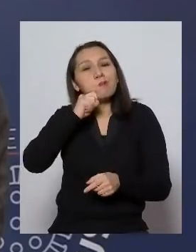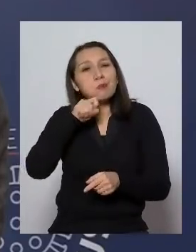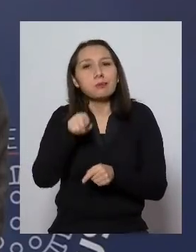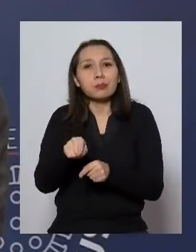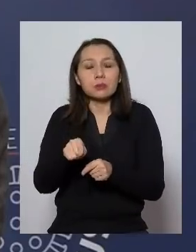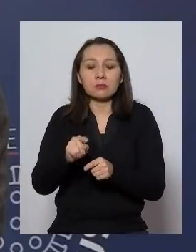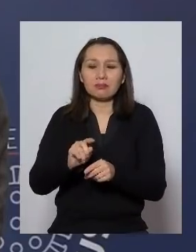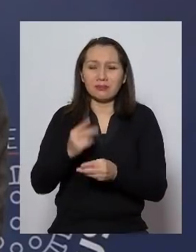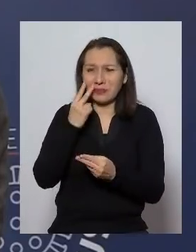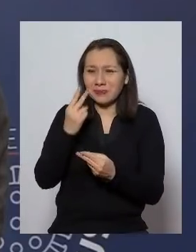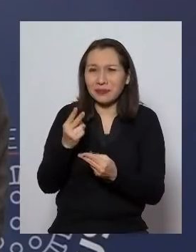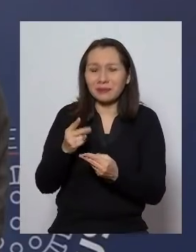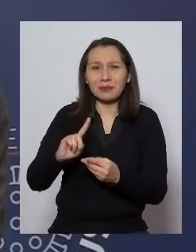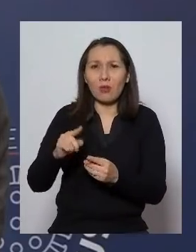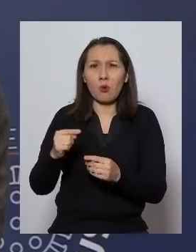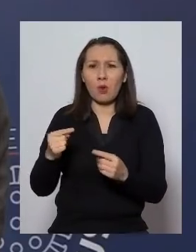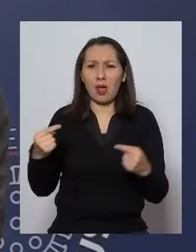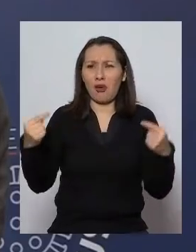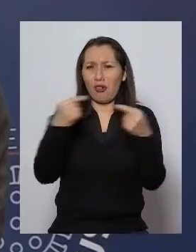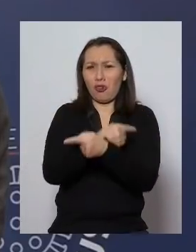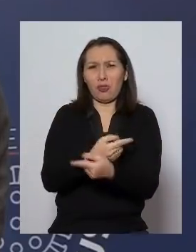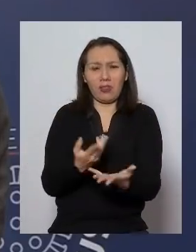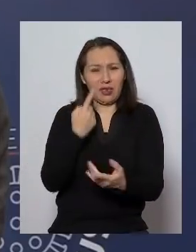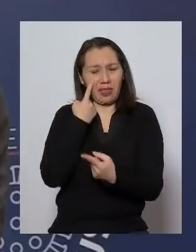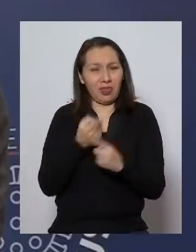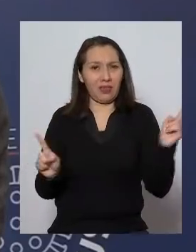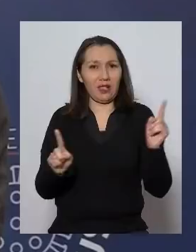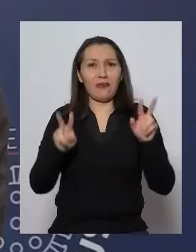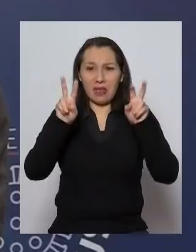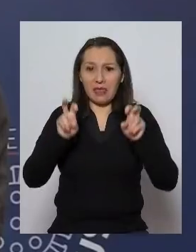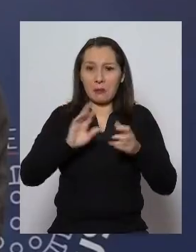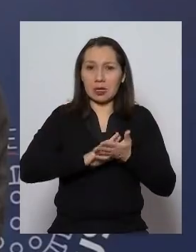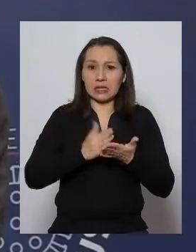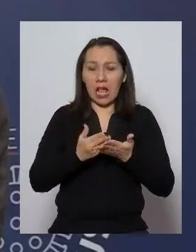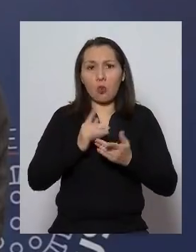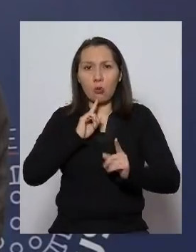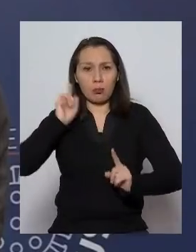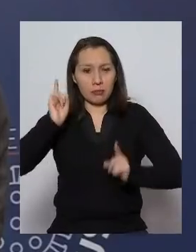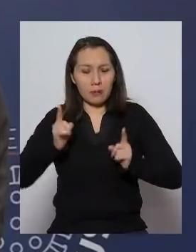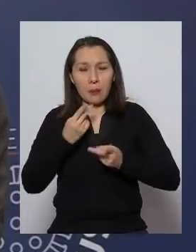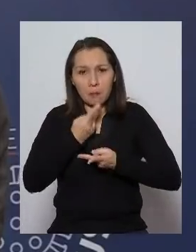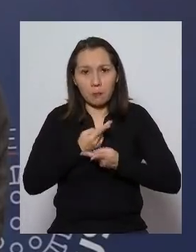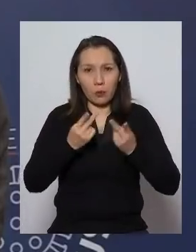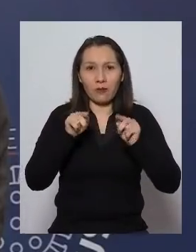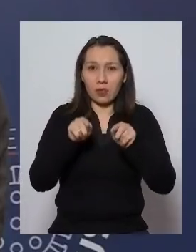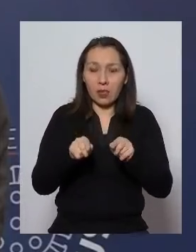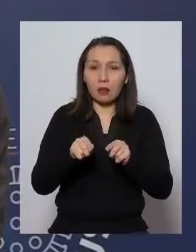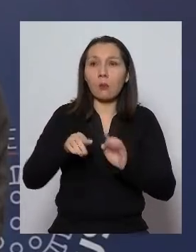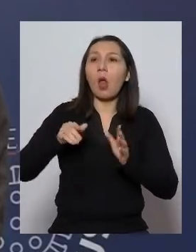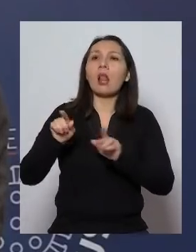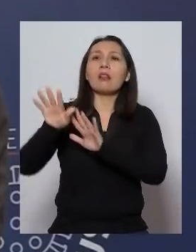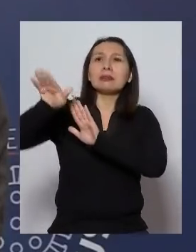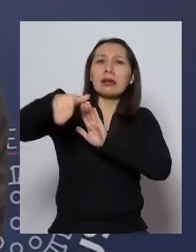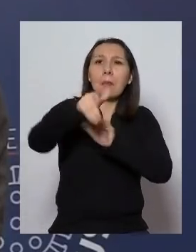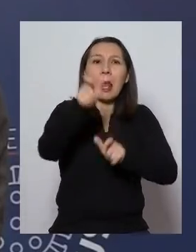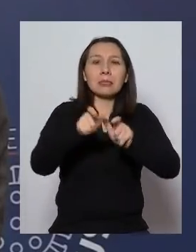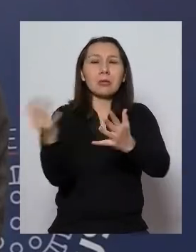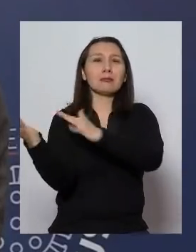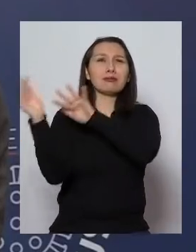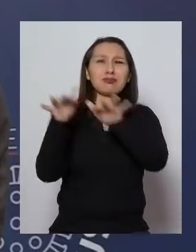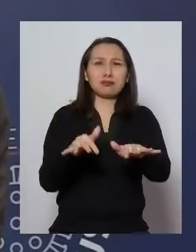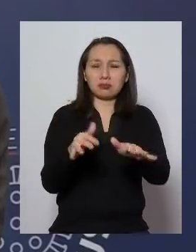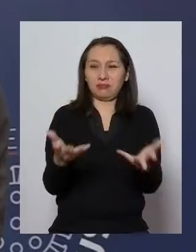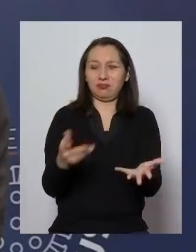que son contrarias a las políticas sanitarias que hemos implementado, produciendo convocatorias de personas